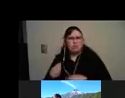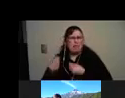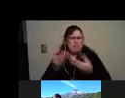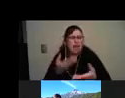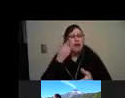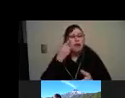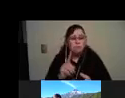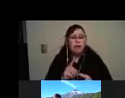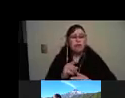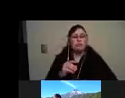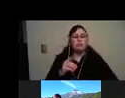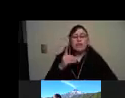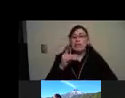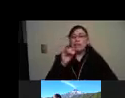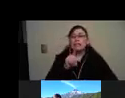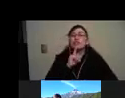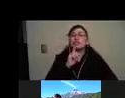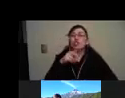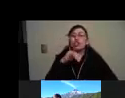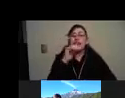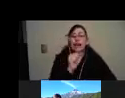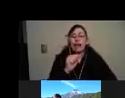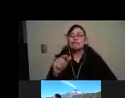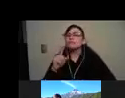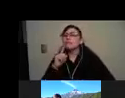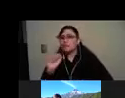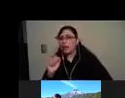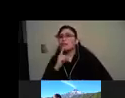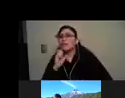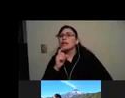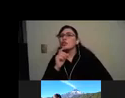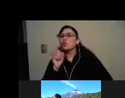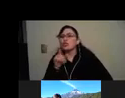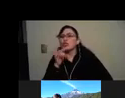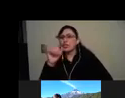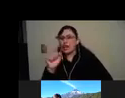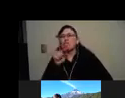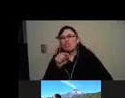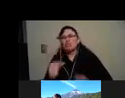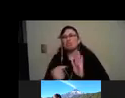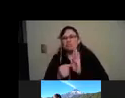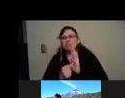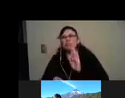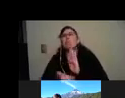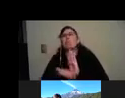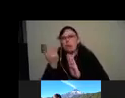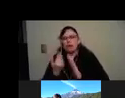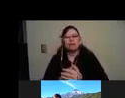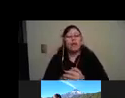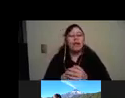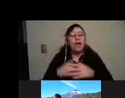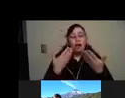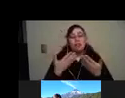o distónica o atetósica sí son conceptos que se utilizan de manera común, pero que clínicamente hay